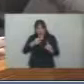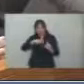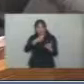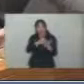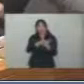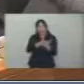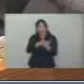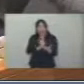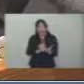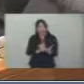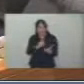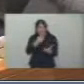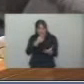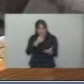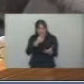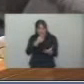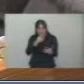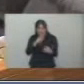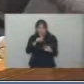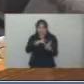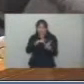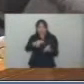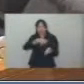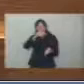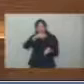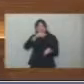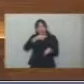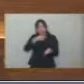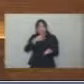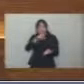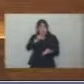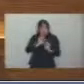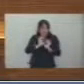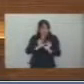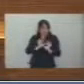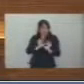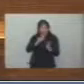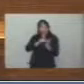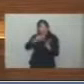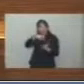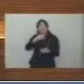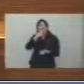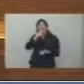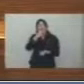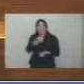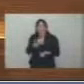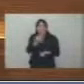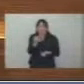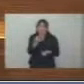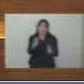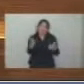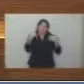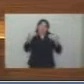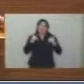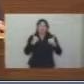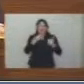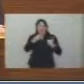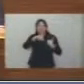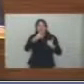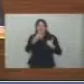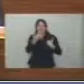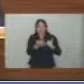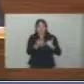es la posición que se deduce de sus palabras y ustedes, cuando dicen esto aquí, tienen que asumir la responsabilidad que se deriva de sus palabras. Lo